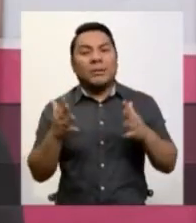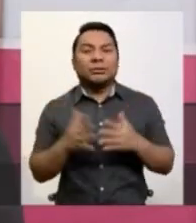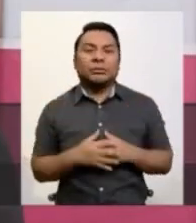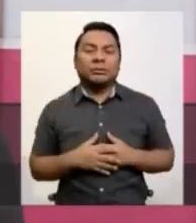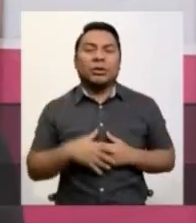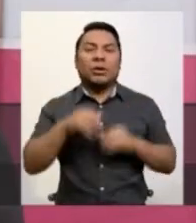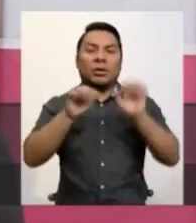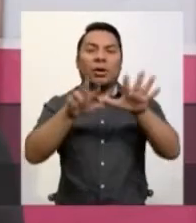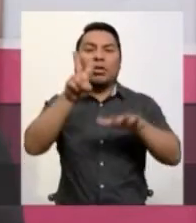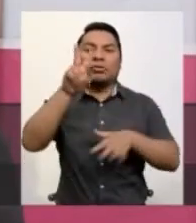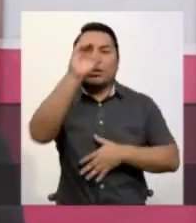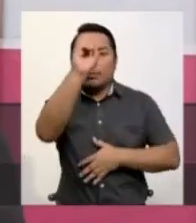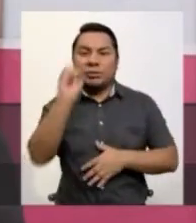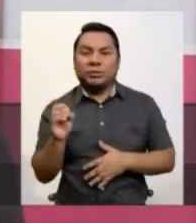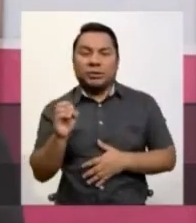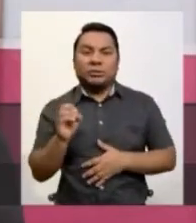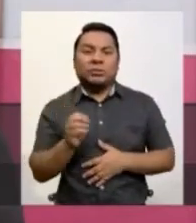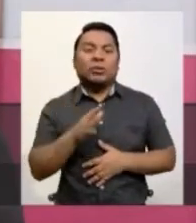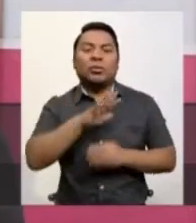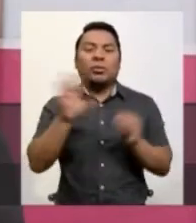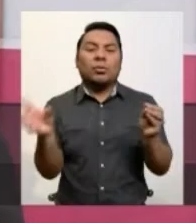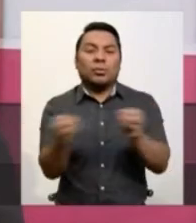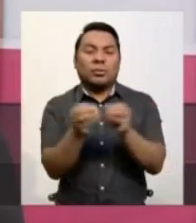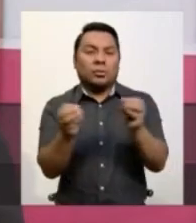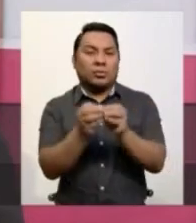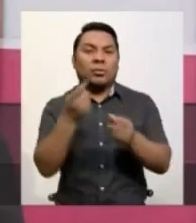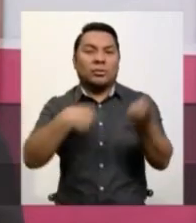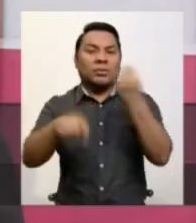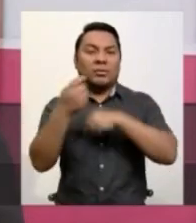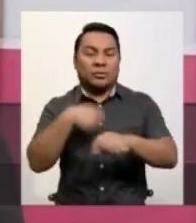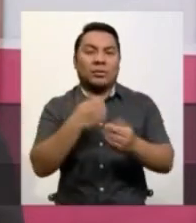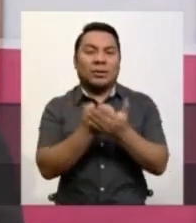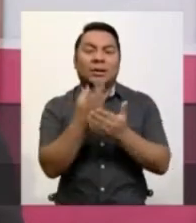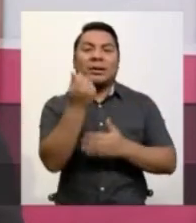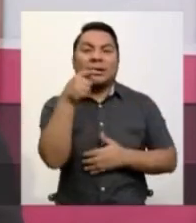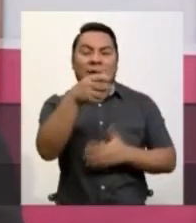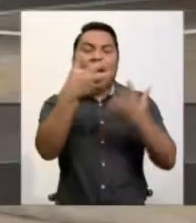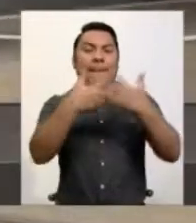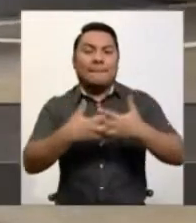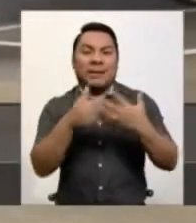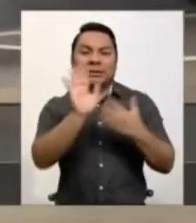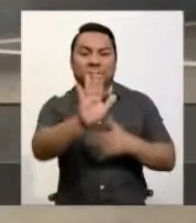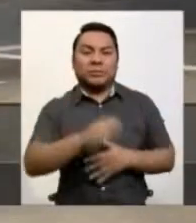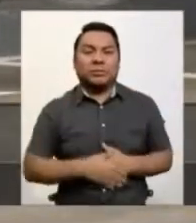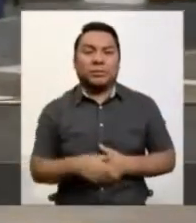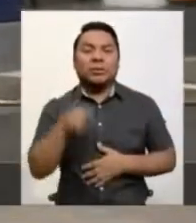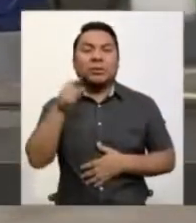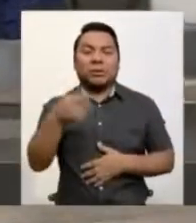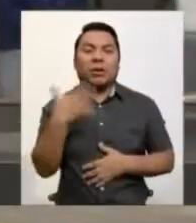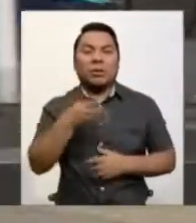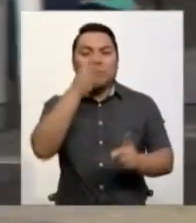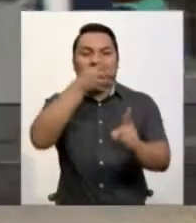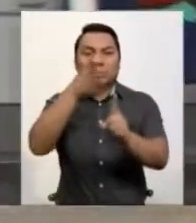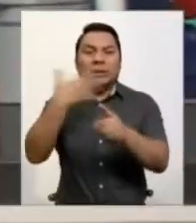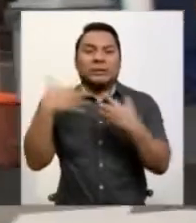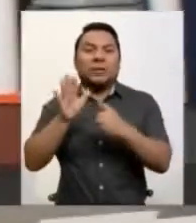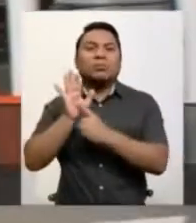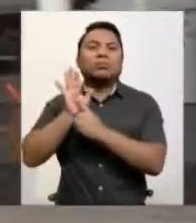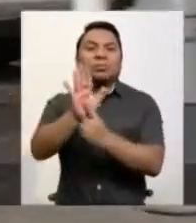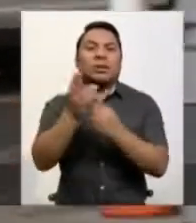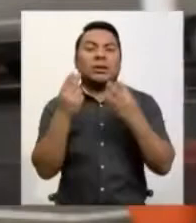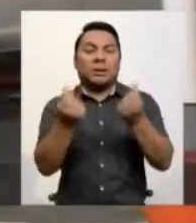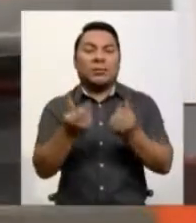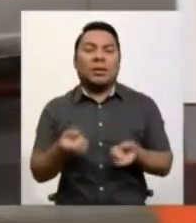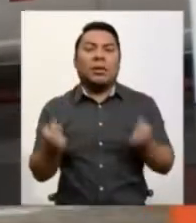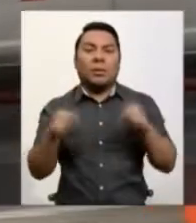el 12% de las ventas del grupo económico de la empresa infractora. La medida será aplicada de inmediato, pues los